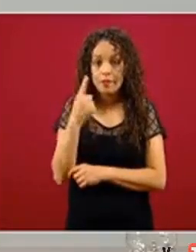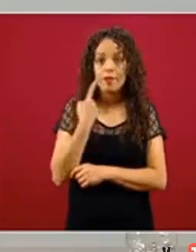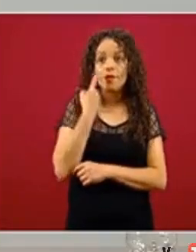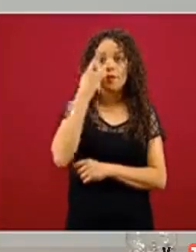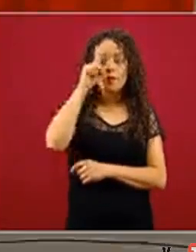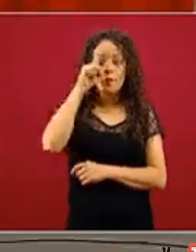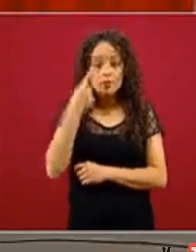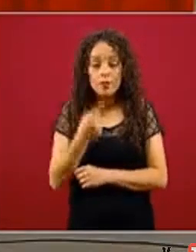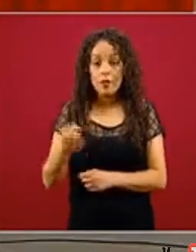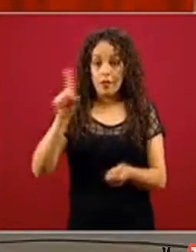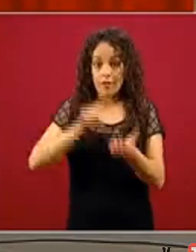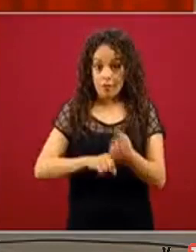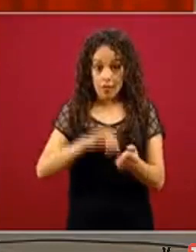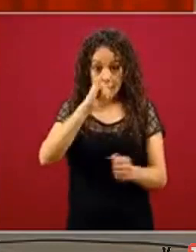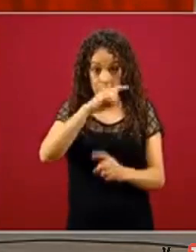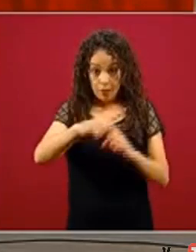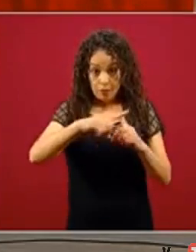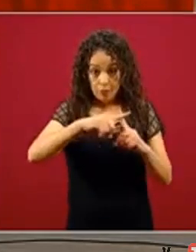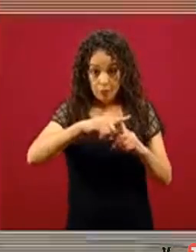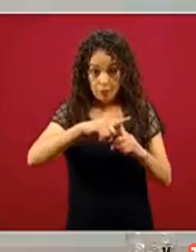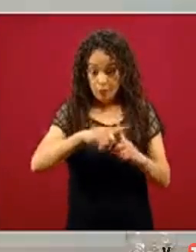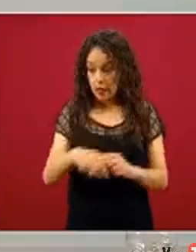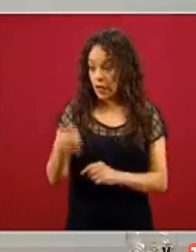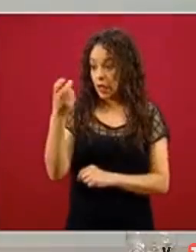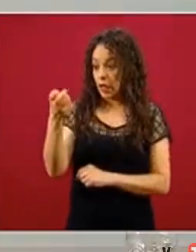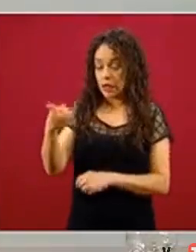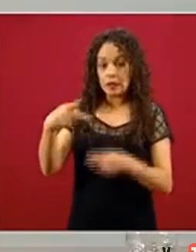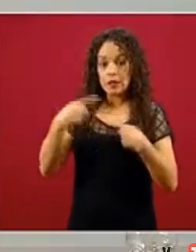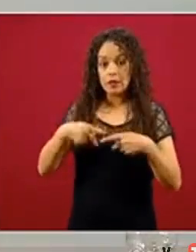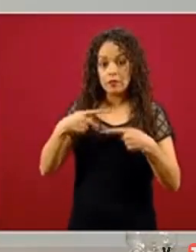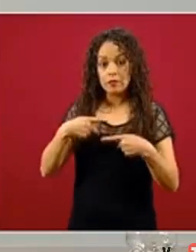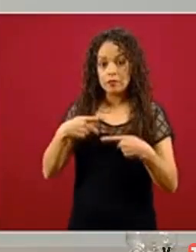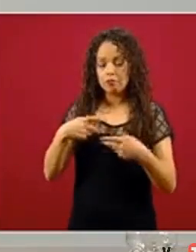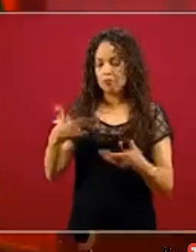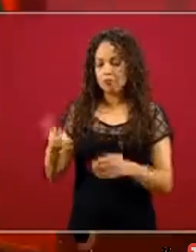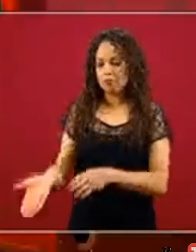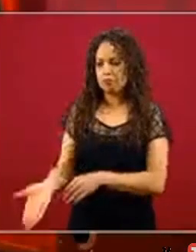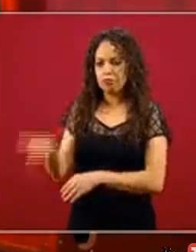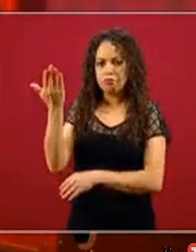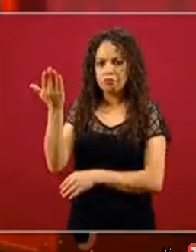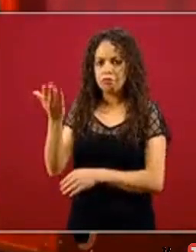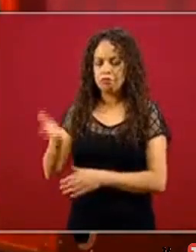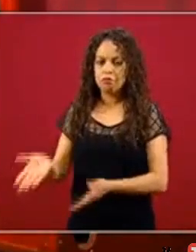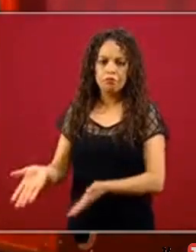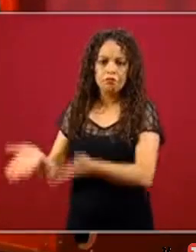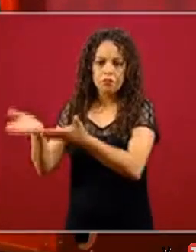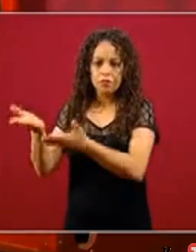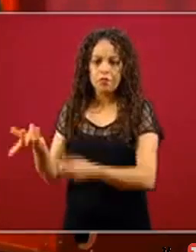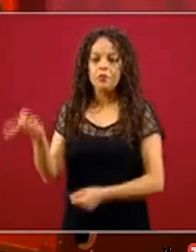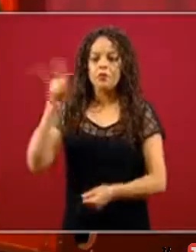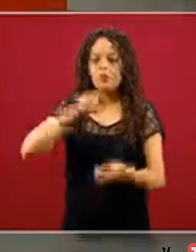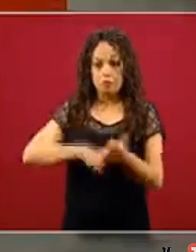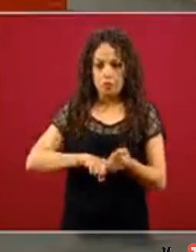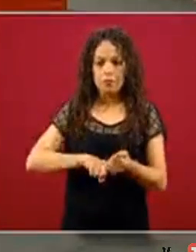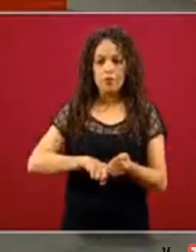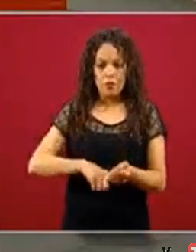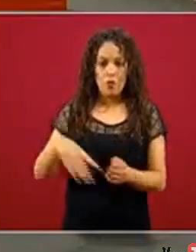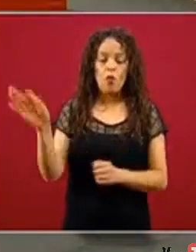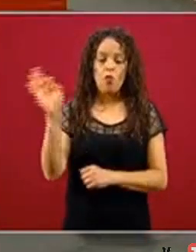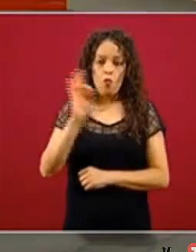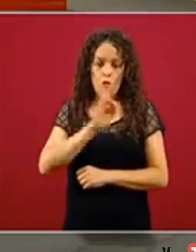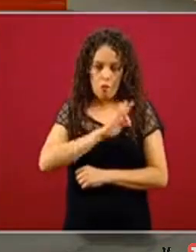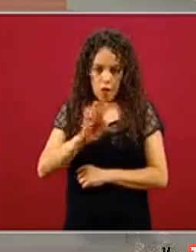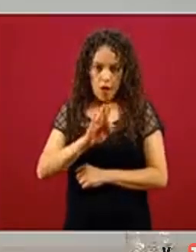positivo, esa persona se da de alta como un potencial contagiante. Reitero que si